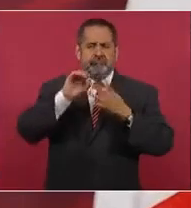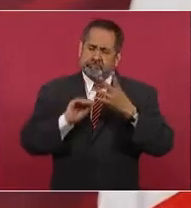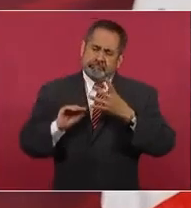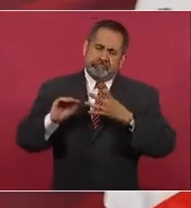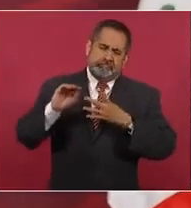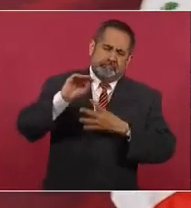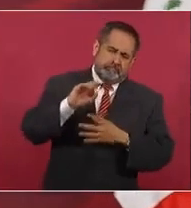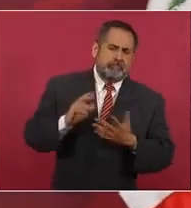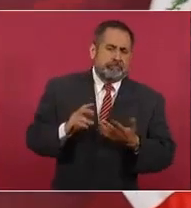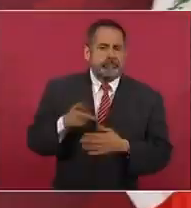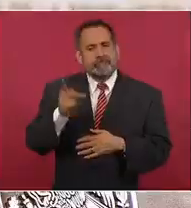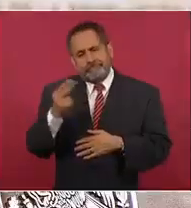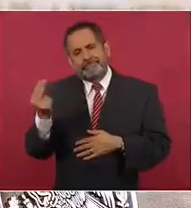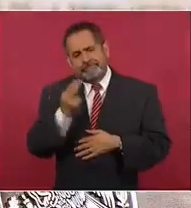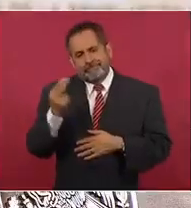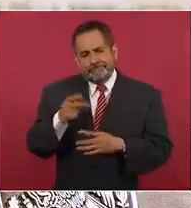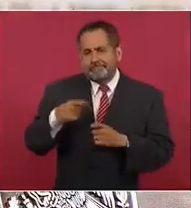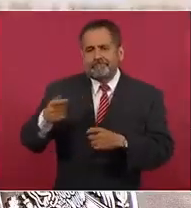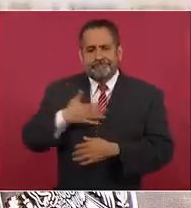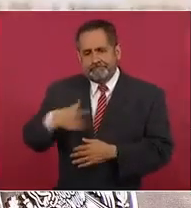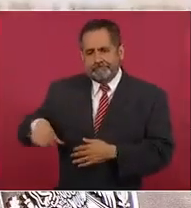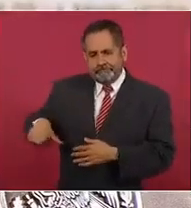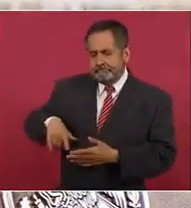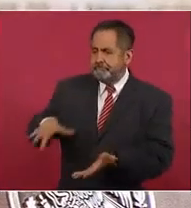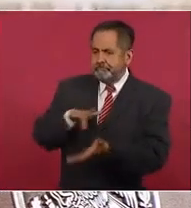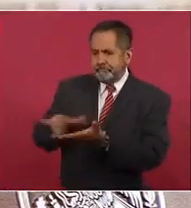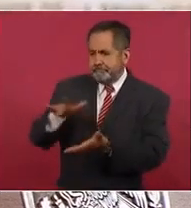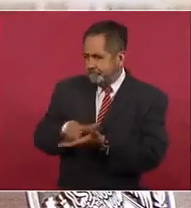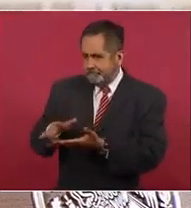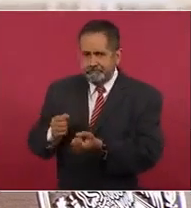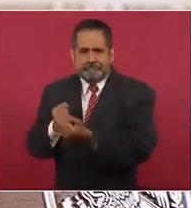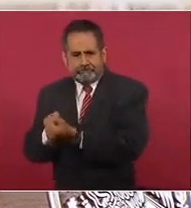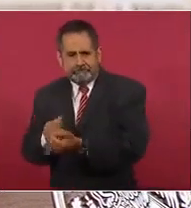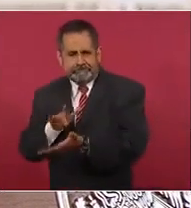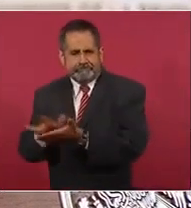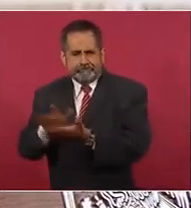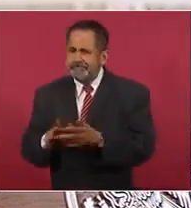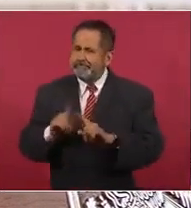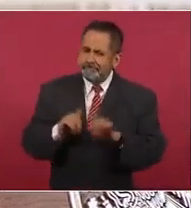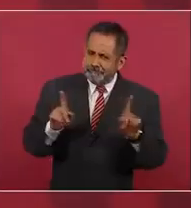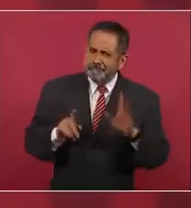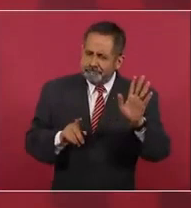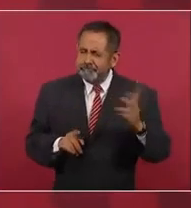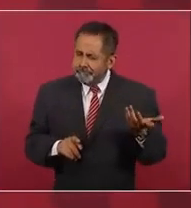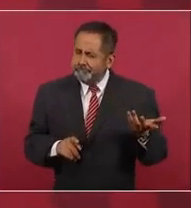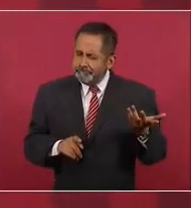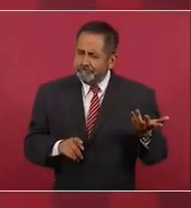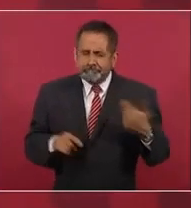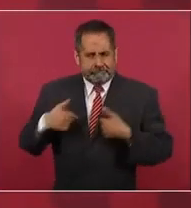se requiere de la participación del Estado. Esa es también otra diferencia que tenemos